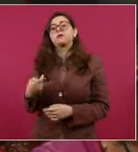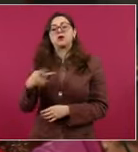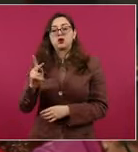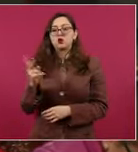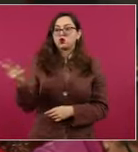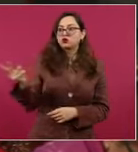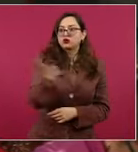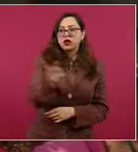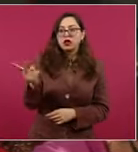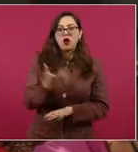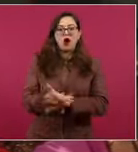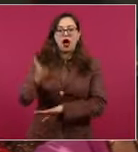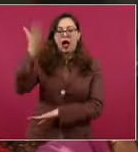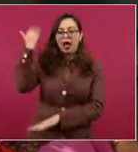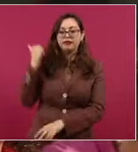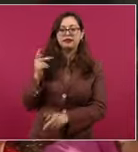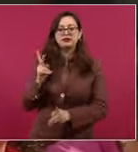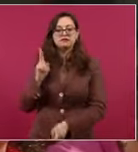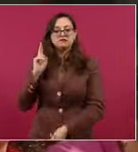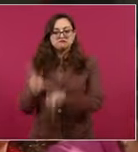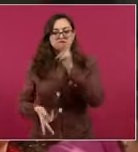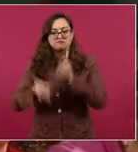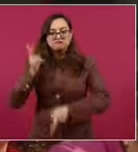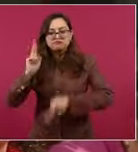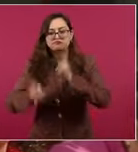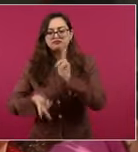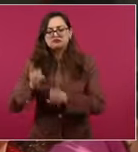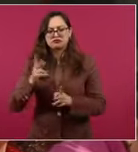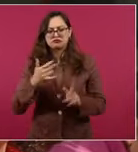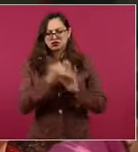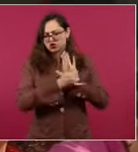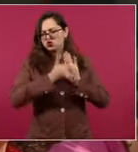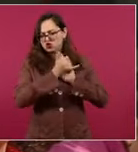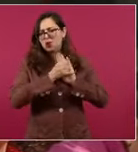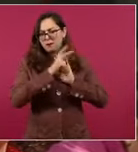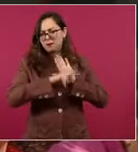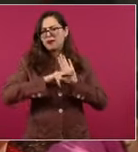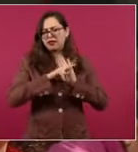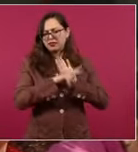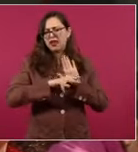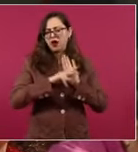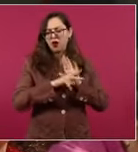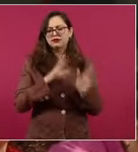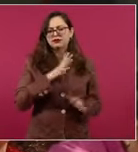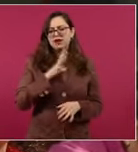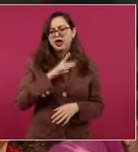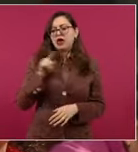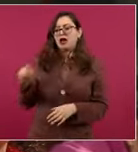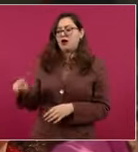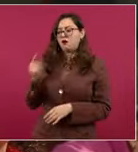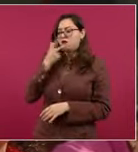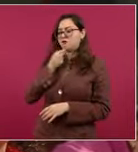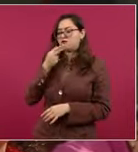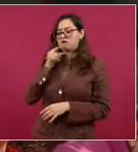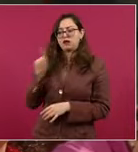se pueden revisar en YouTube. Preguntarle sobre estas conversaciones donde él decía que el Estado mexicano lo